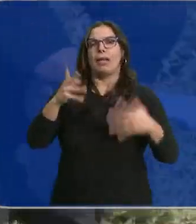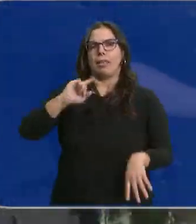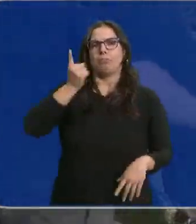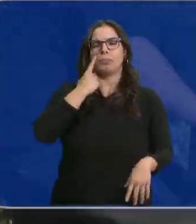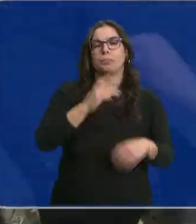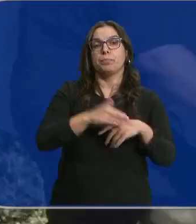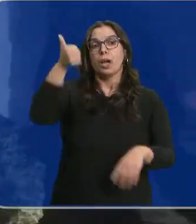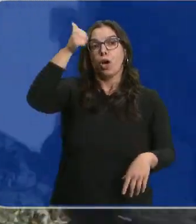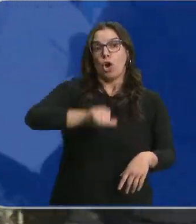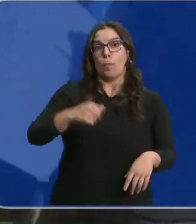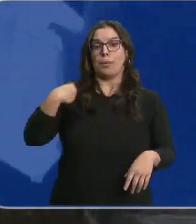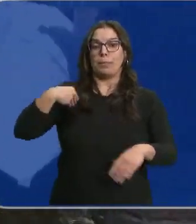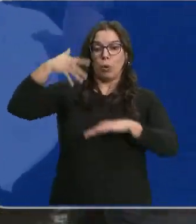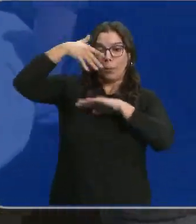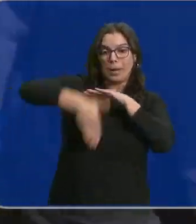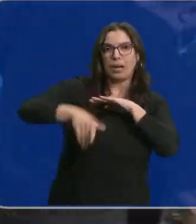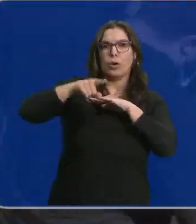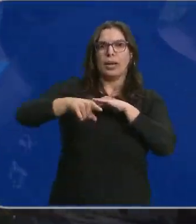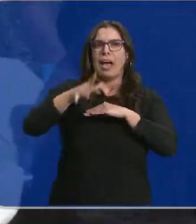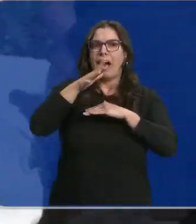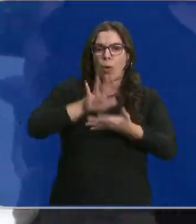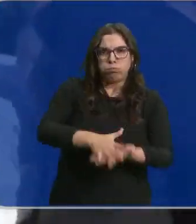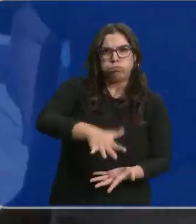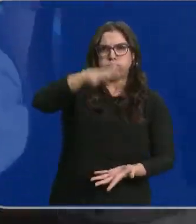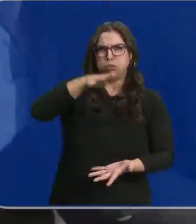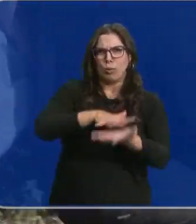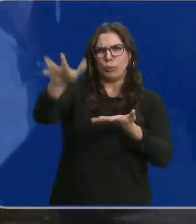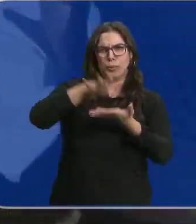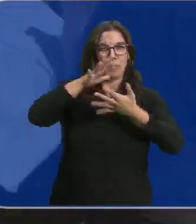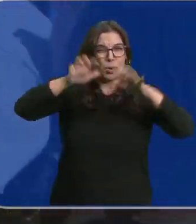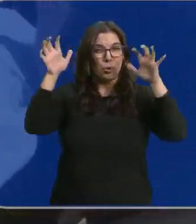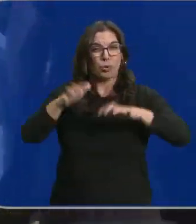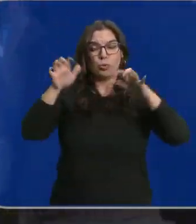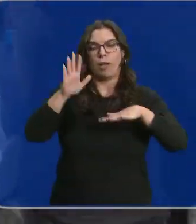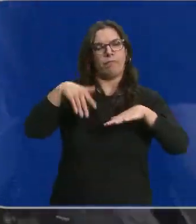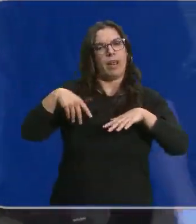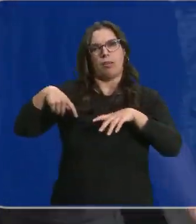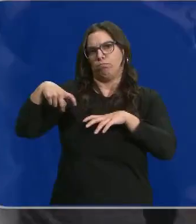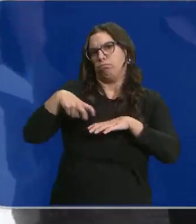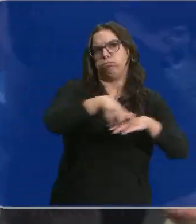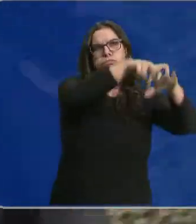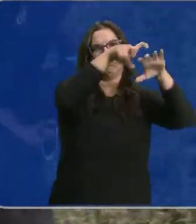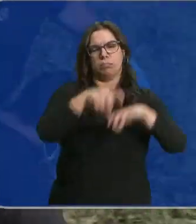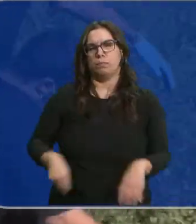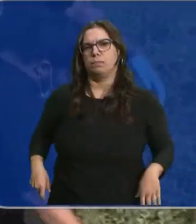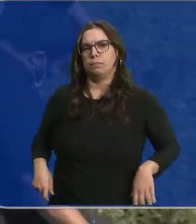municipio. El hombre cruzó por un barranco en el que había una fuerte crecida de agua y la corriente se lo llevó.